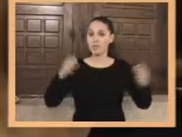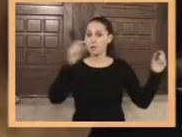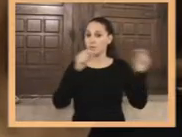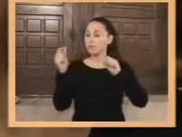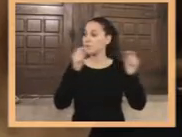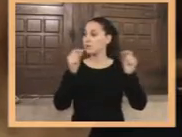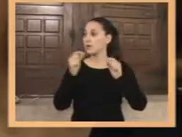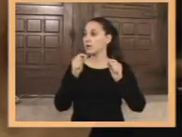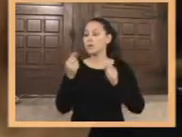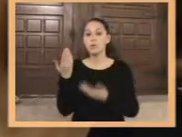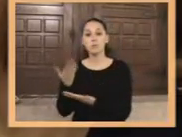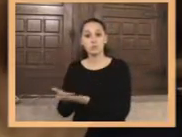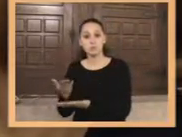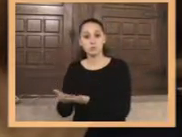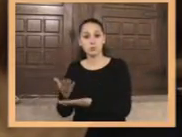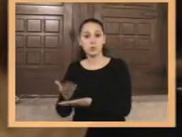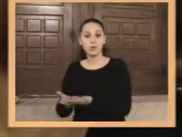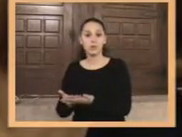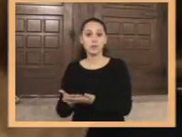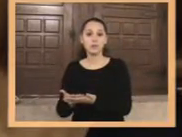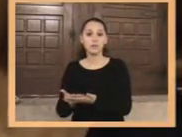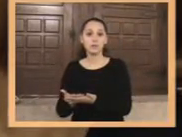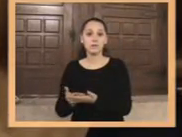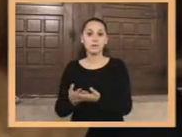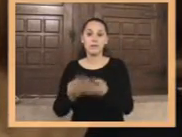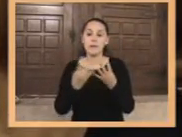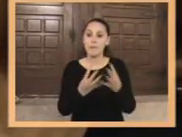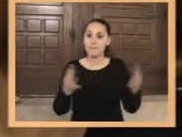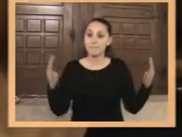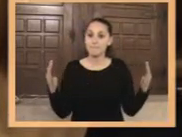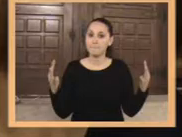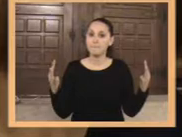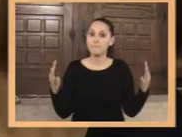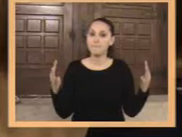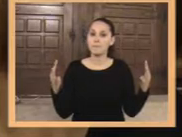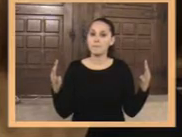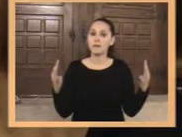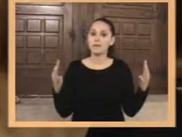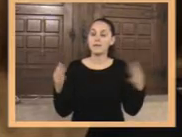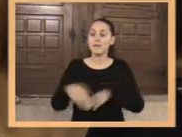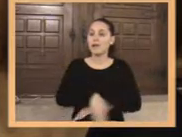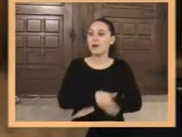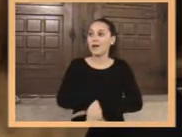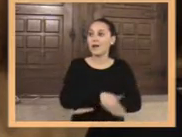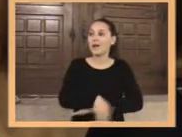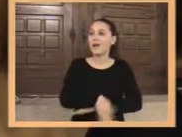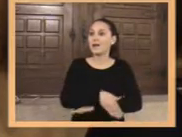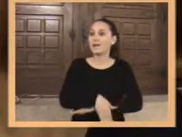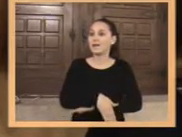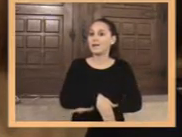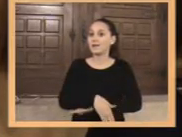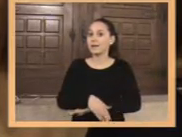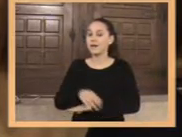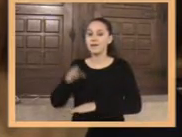alcalde que inste al vallado de las construcciones situadas en la calle Vicente Antonio Arce. Son unas construcciones que se